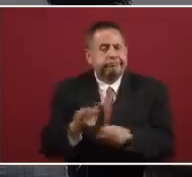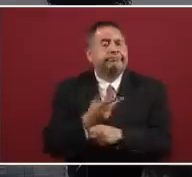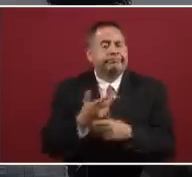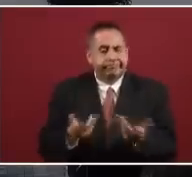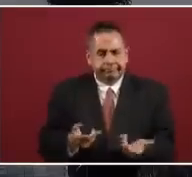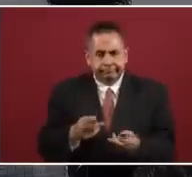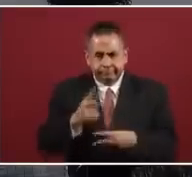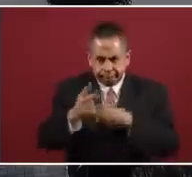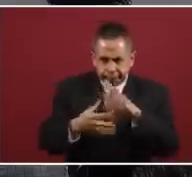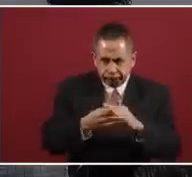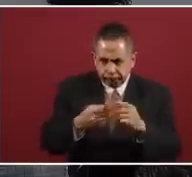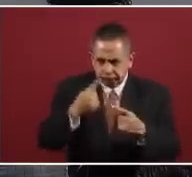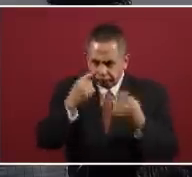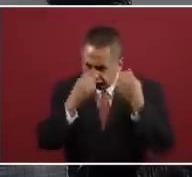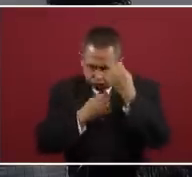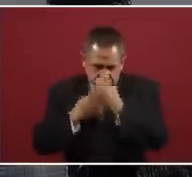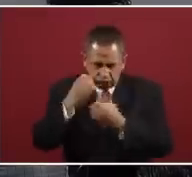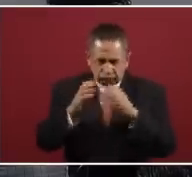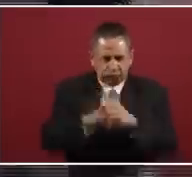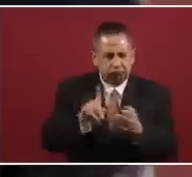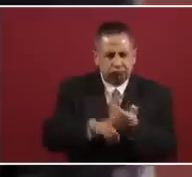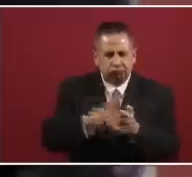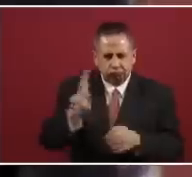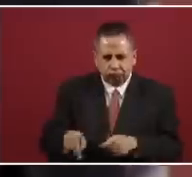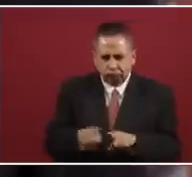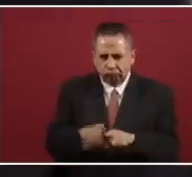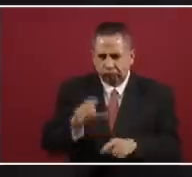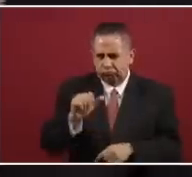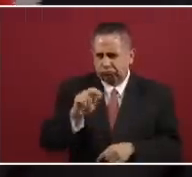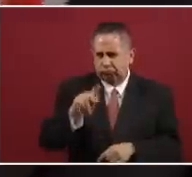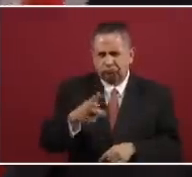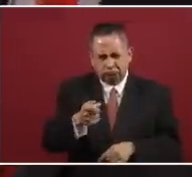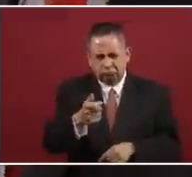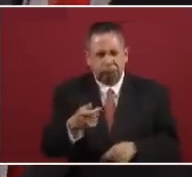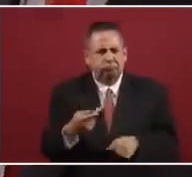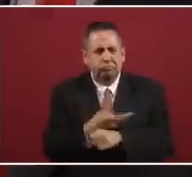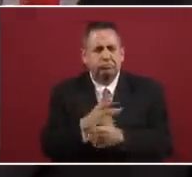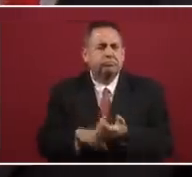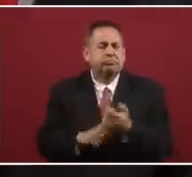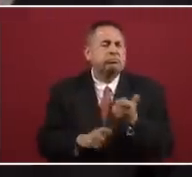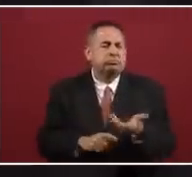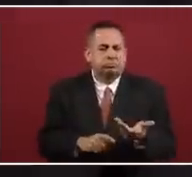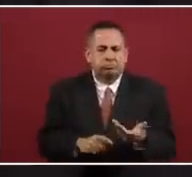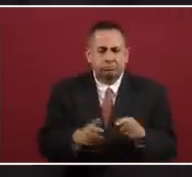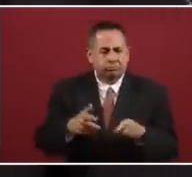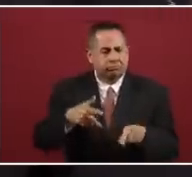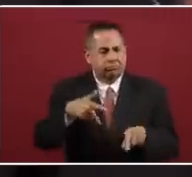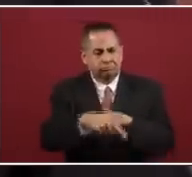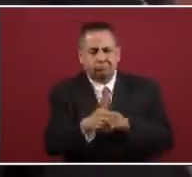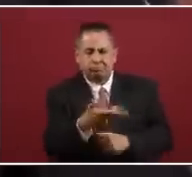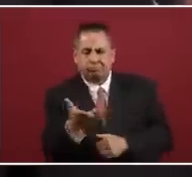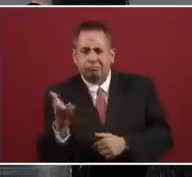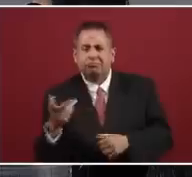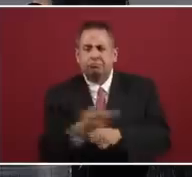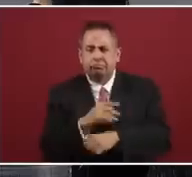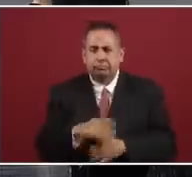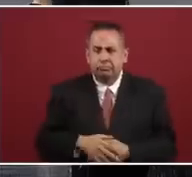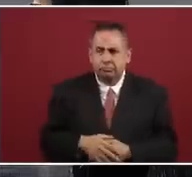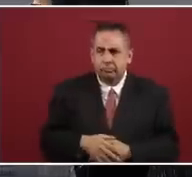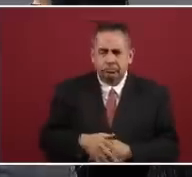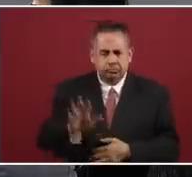¿Va a analizar este caso como sucedió con Canal 11? ¿O qué está sucediendo con estos recortes en los medios públicos? Lo va a